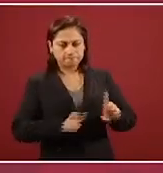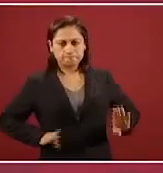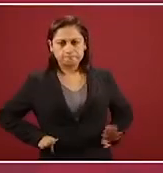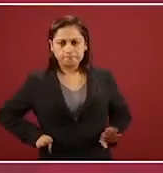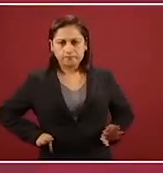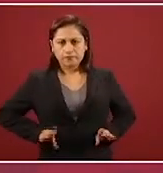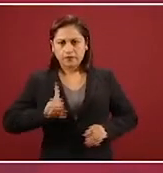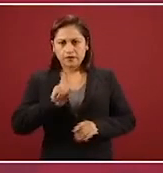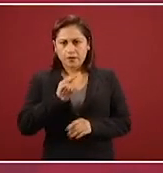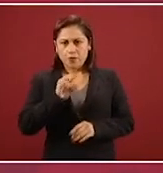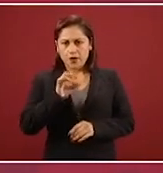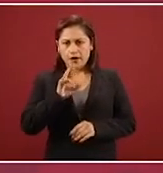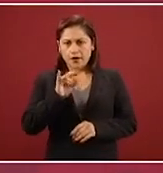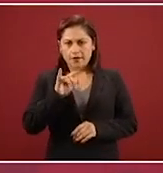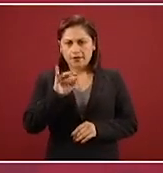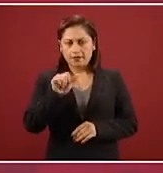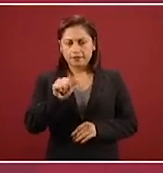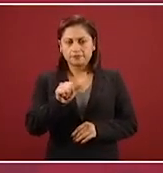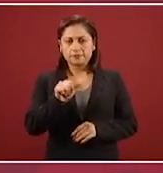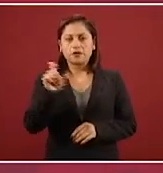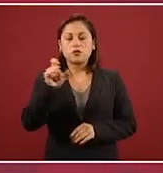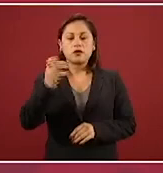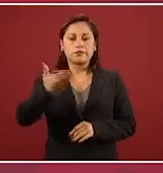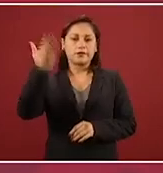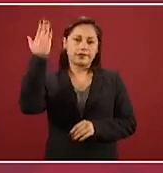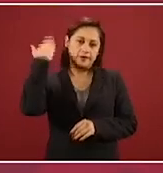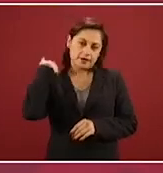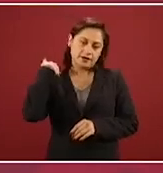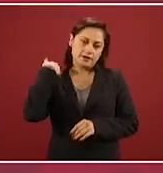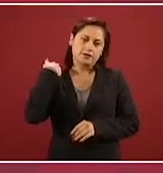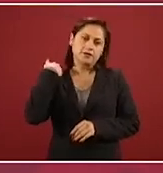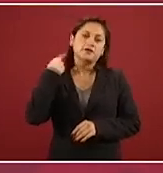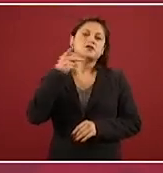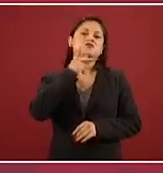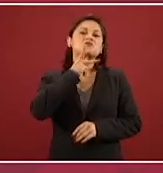en la época de la expropiación petrolera,